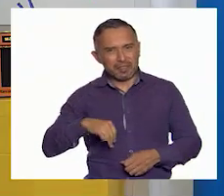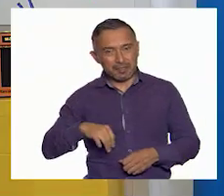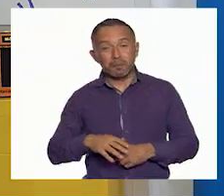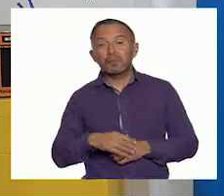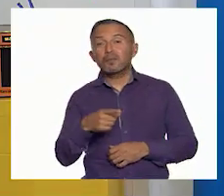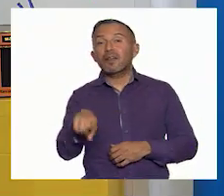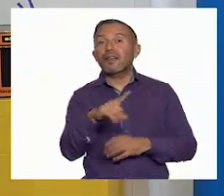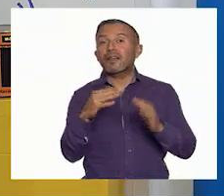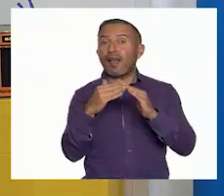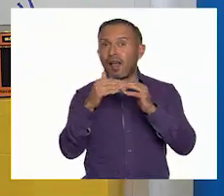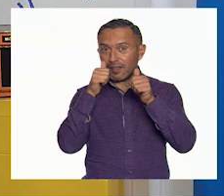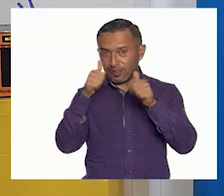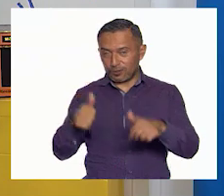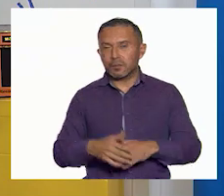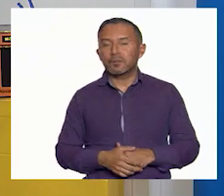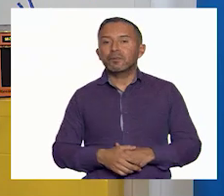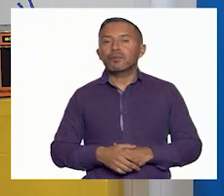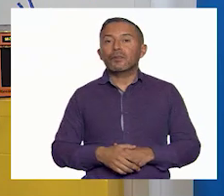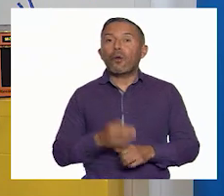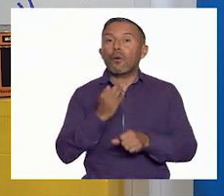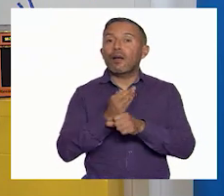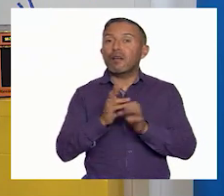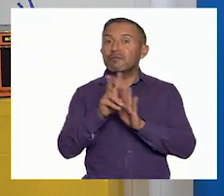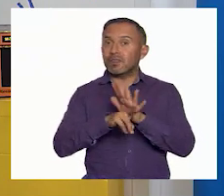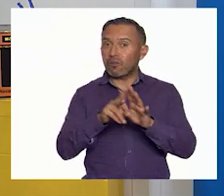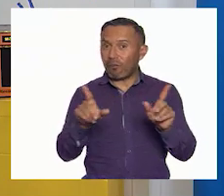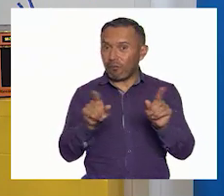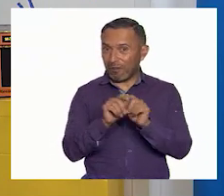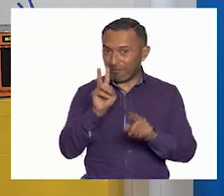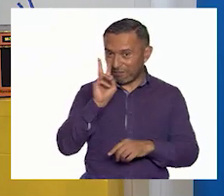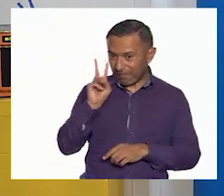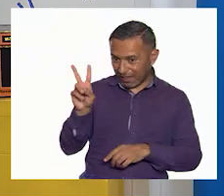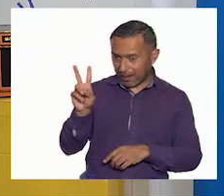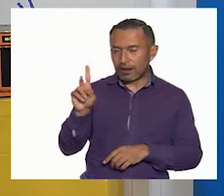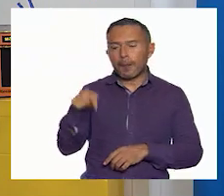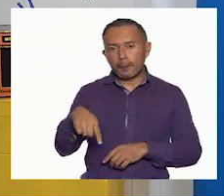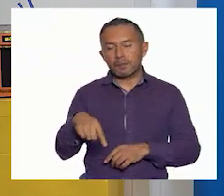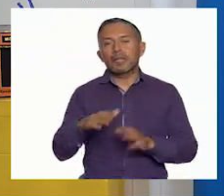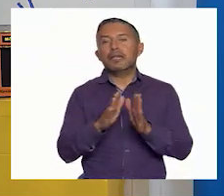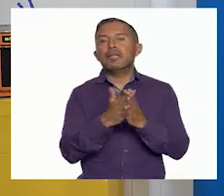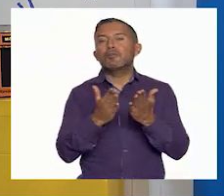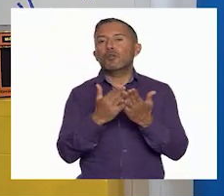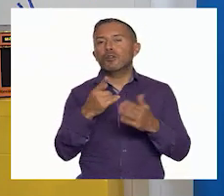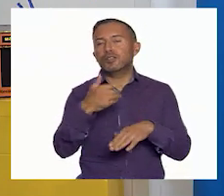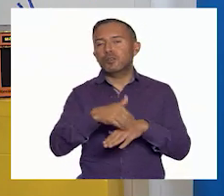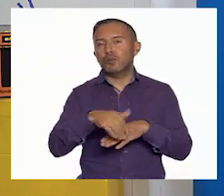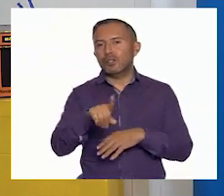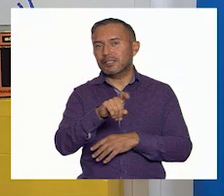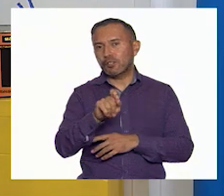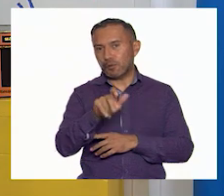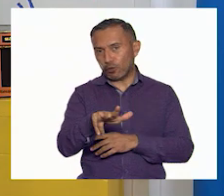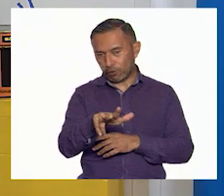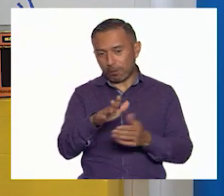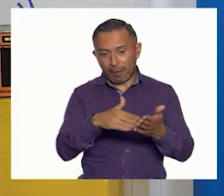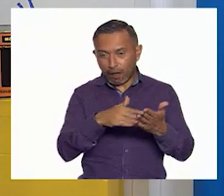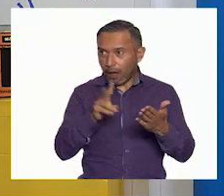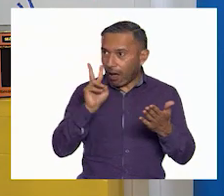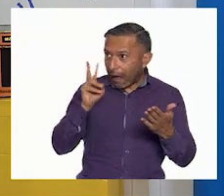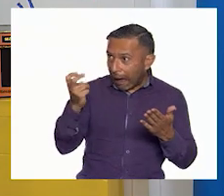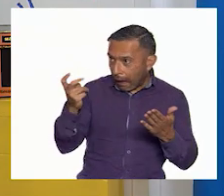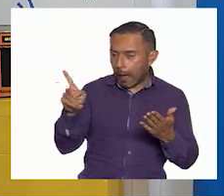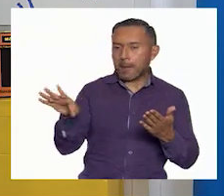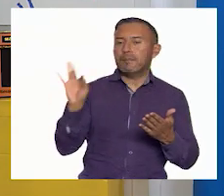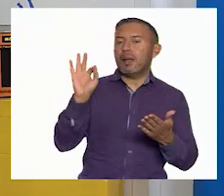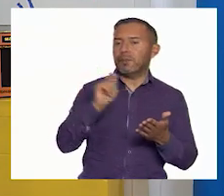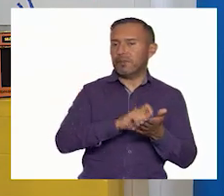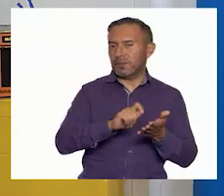porque con las cápsulas que vamos a ver, ustedes van a poder contestar la página de su libro 128. Si ustedes revisan en